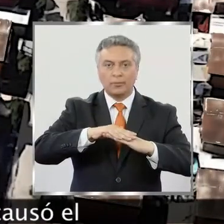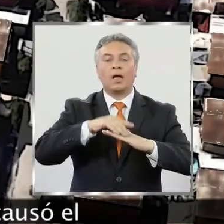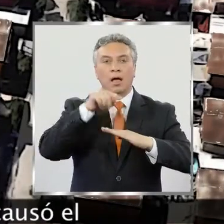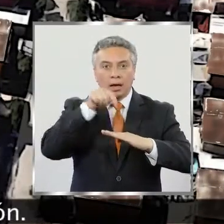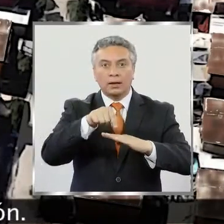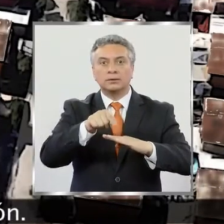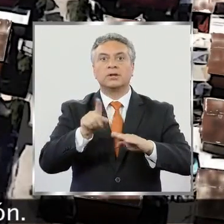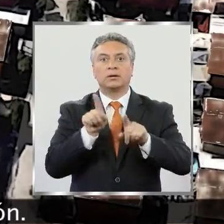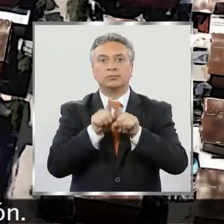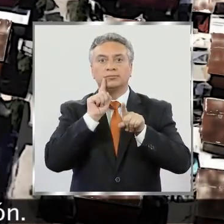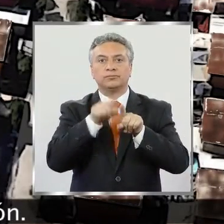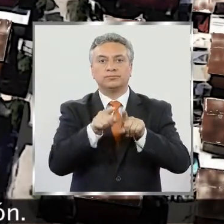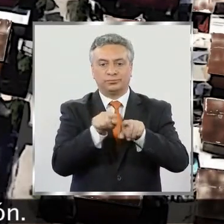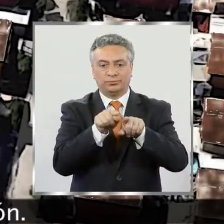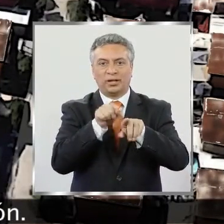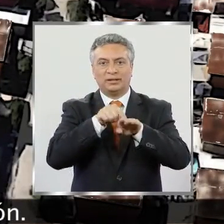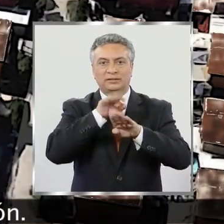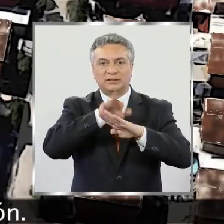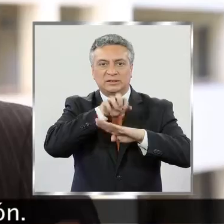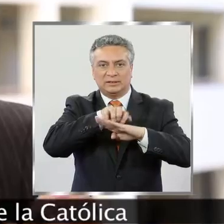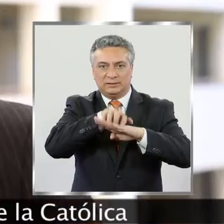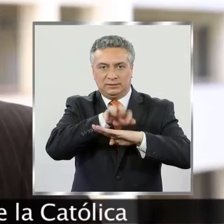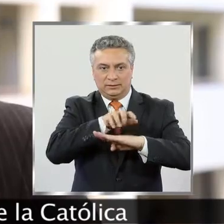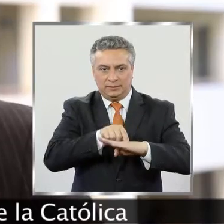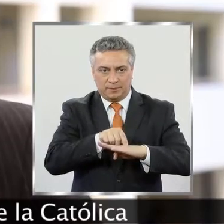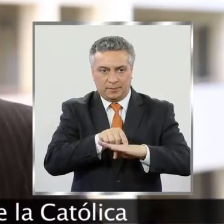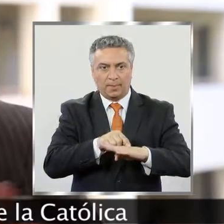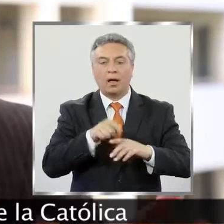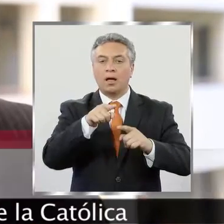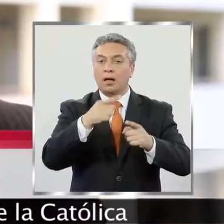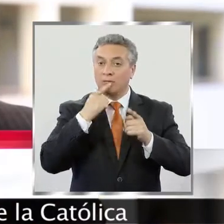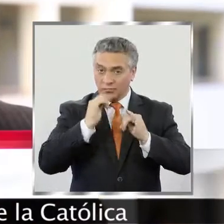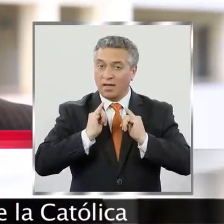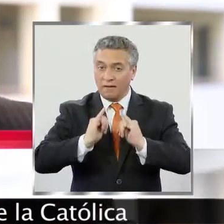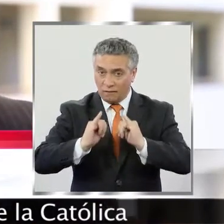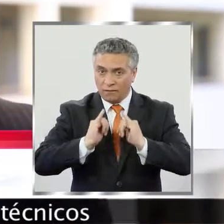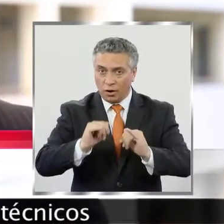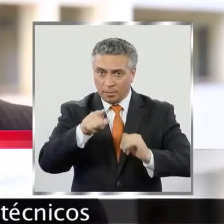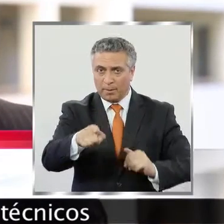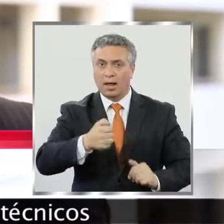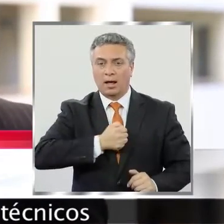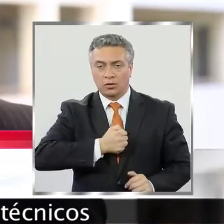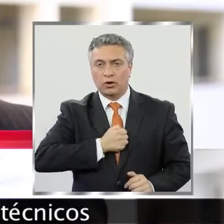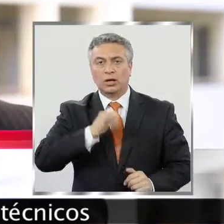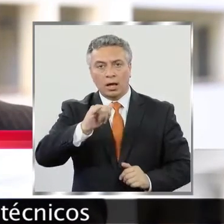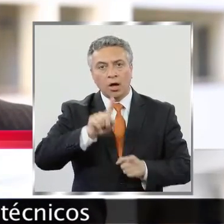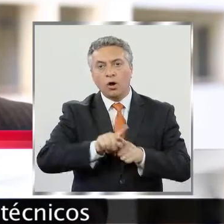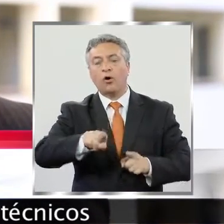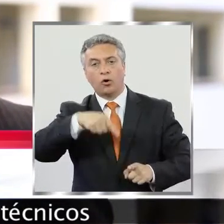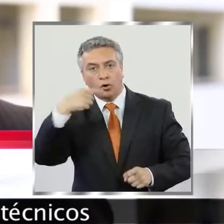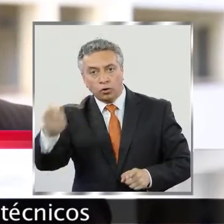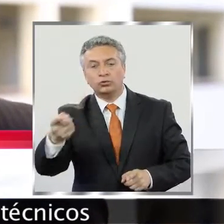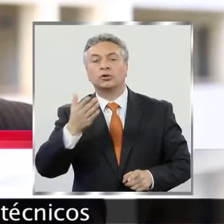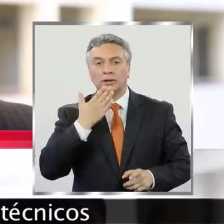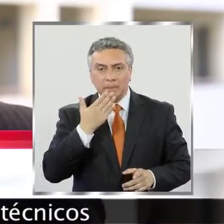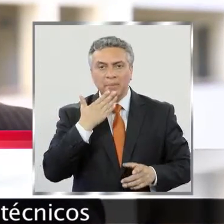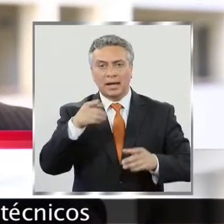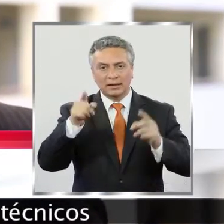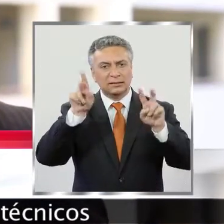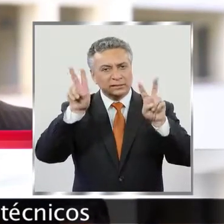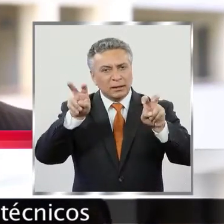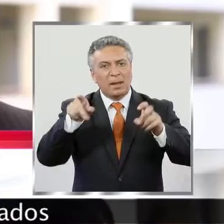que causó el proceso de corrosión. Hay un informe de DITUC, de la Católica, y de otros antecedentes